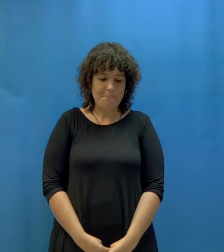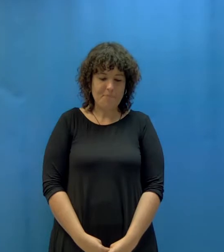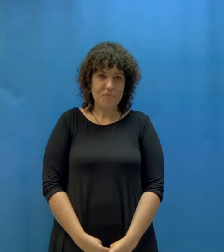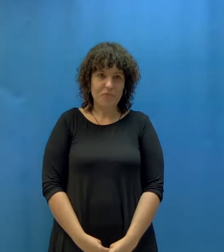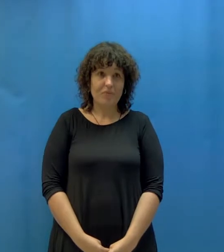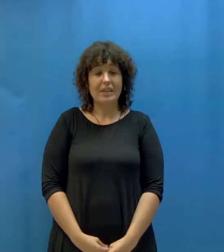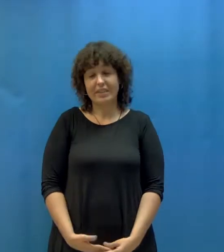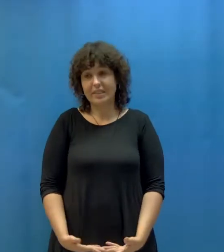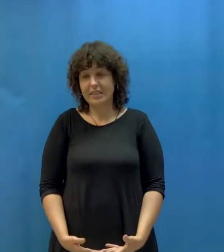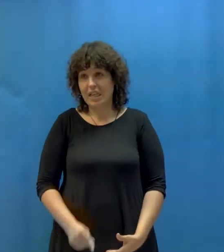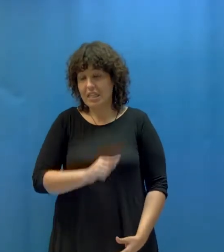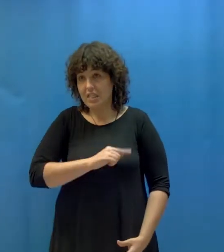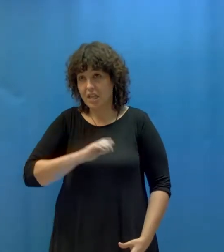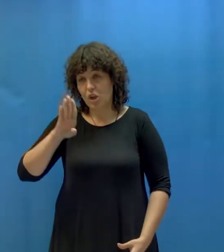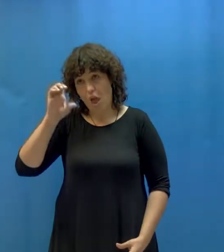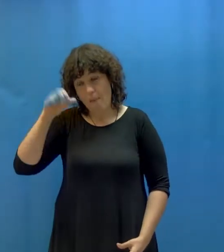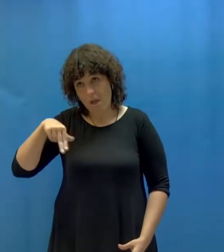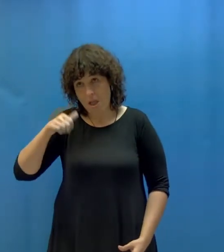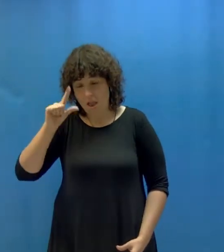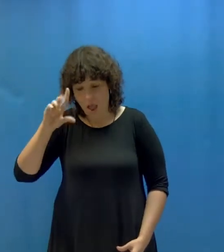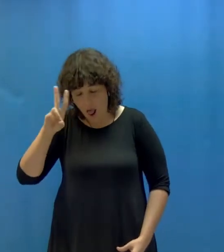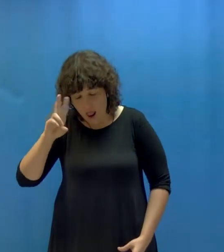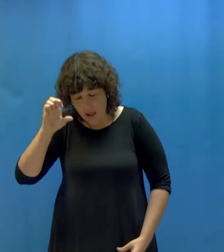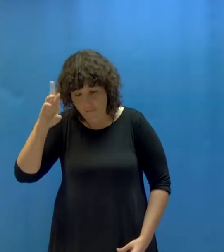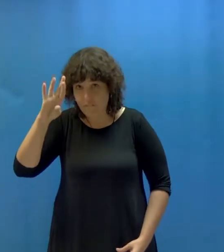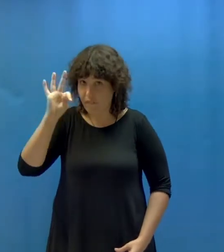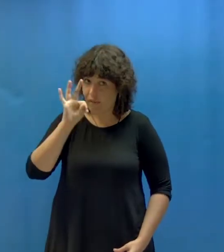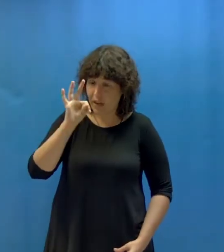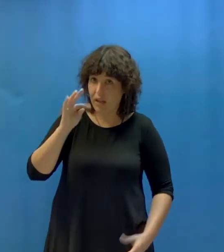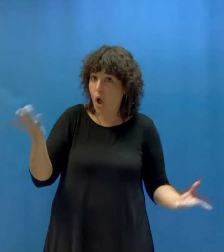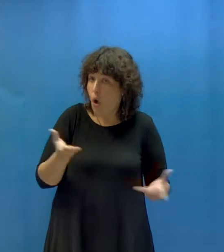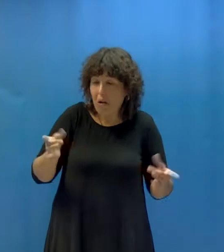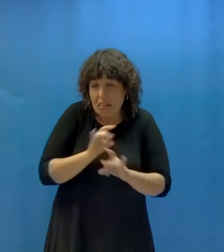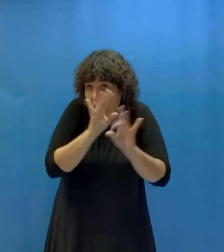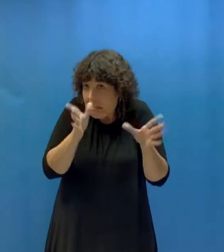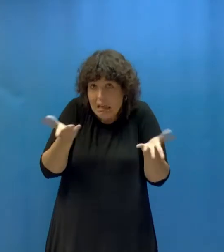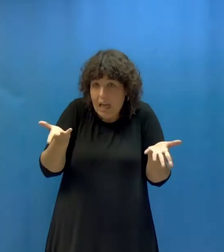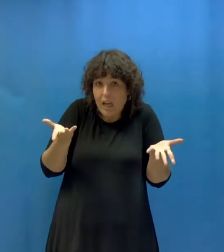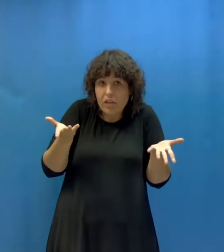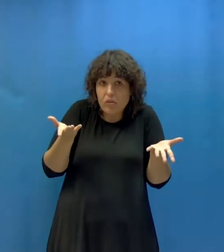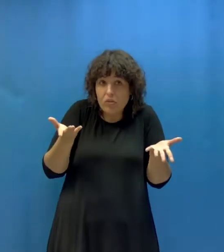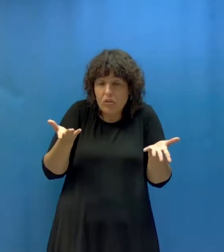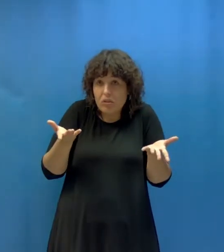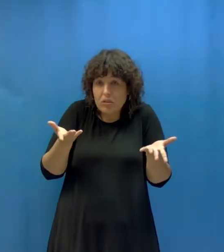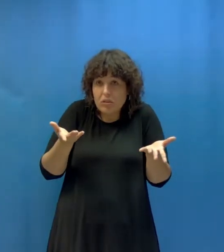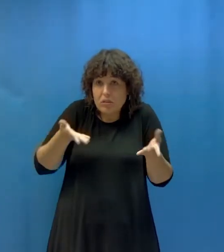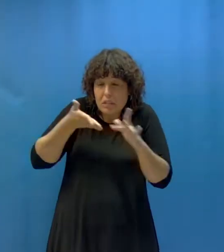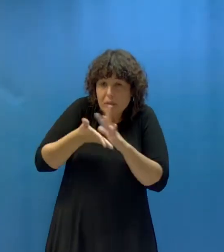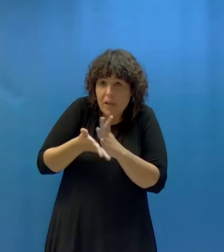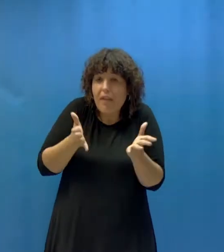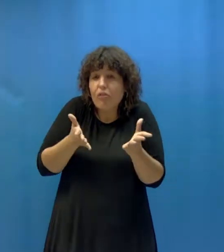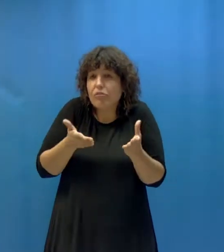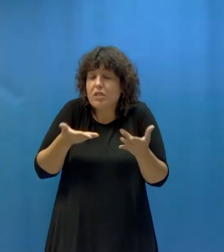Bueno, señora Peñalver, sin dar claro tienen de su segunda urgencia, pues bueno, tampoco les hubiera costado nada haber aprobado la moción, pero